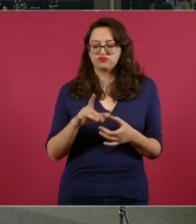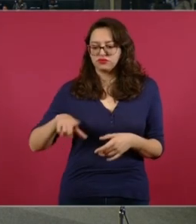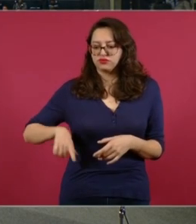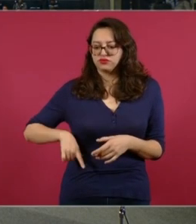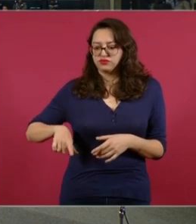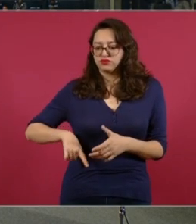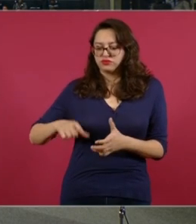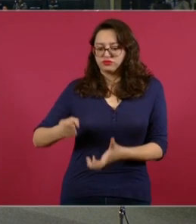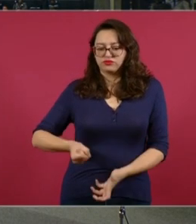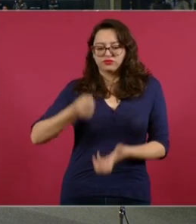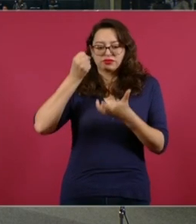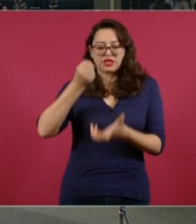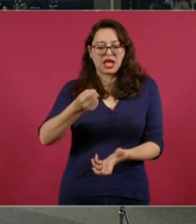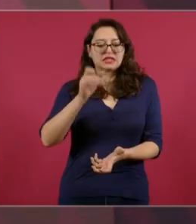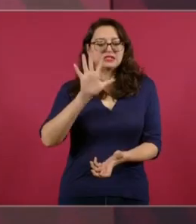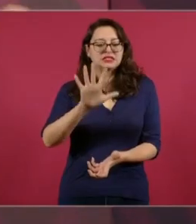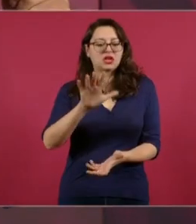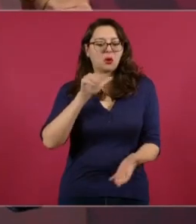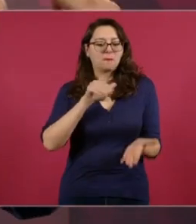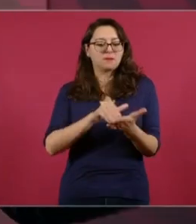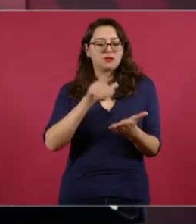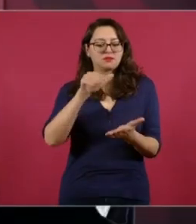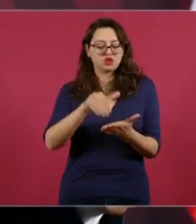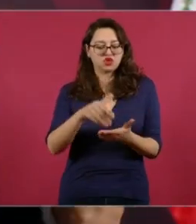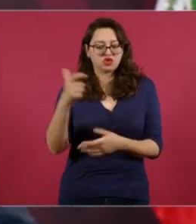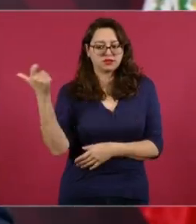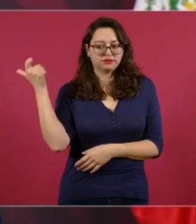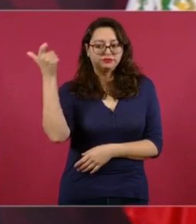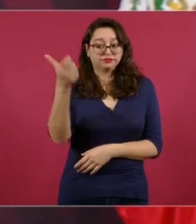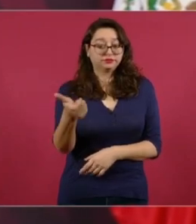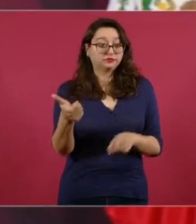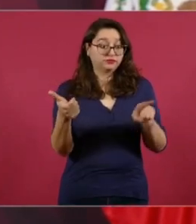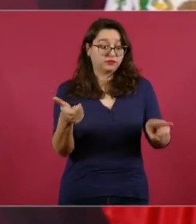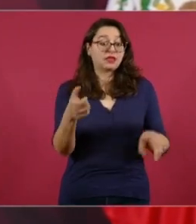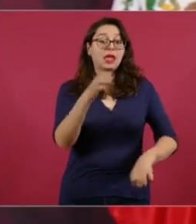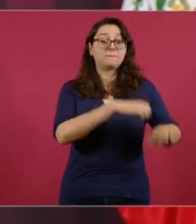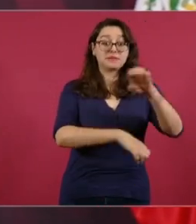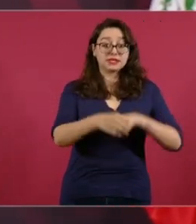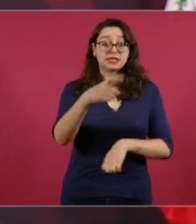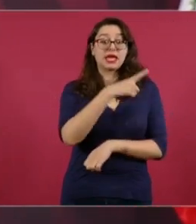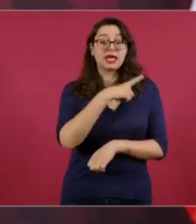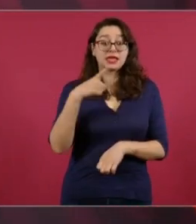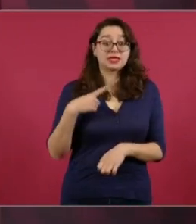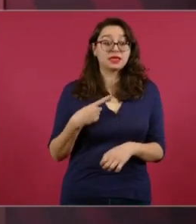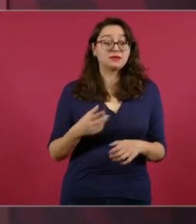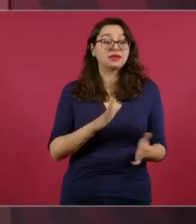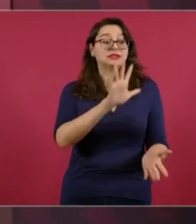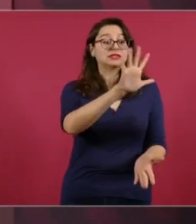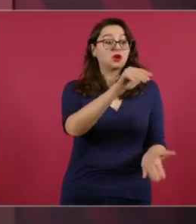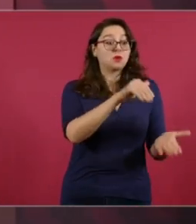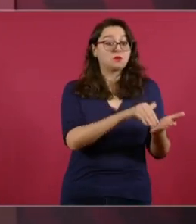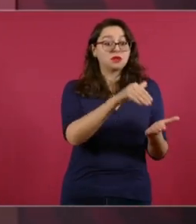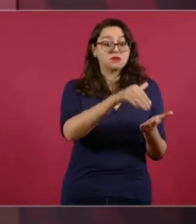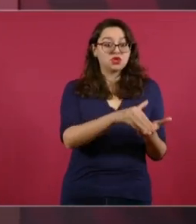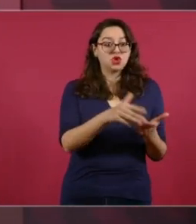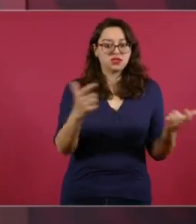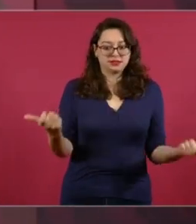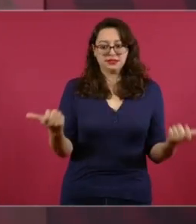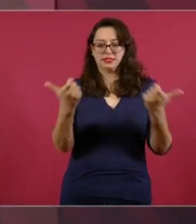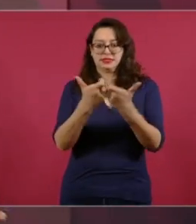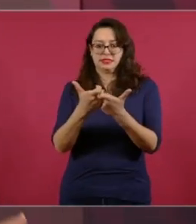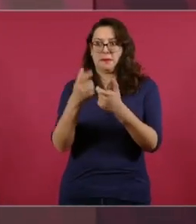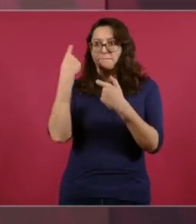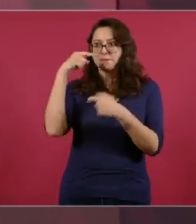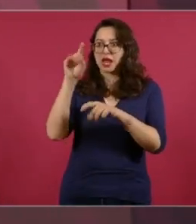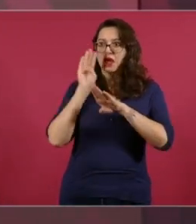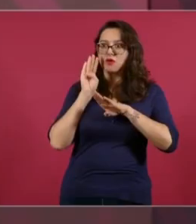5,000 millones, y la empresa tenía que aportar 5,000 millones. Pues con los 5,000 millones